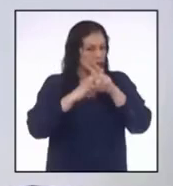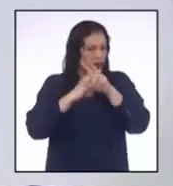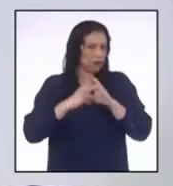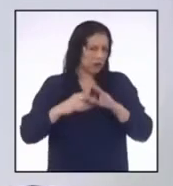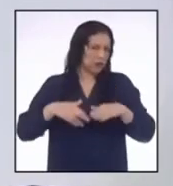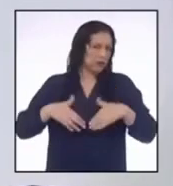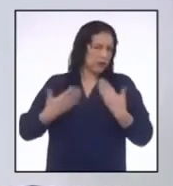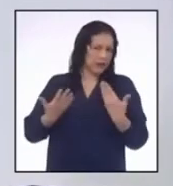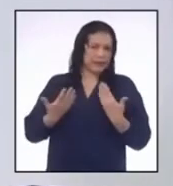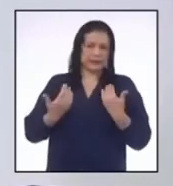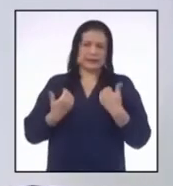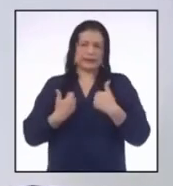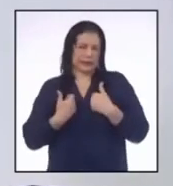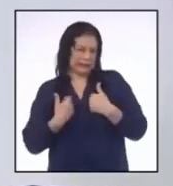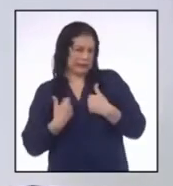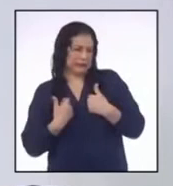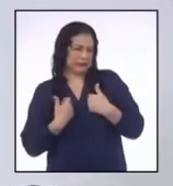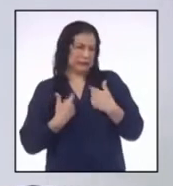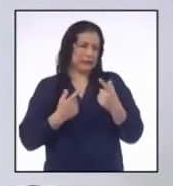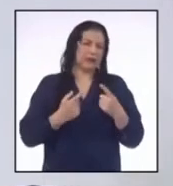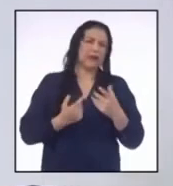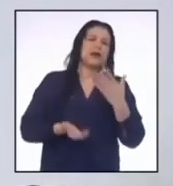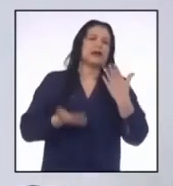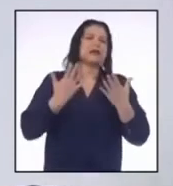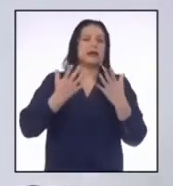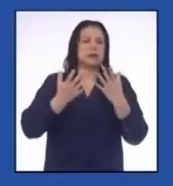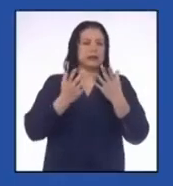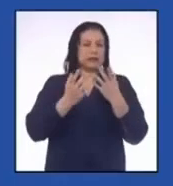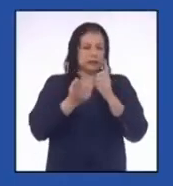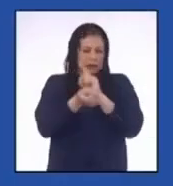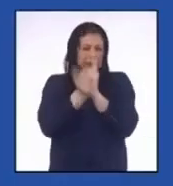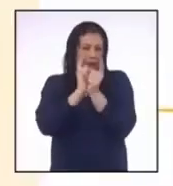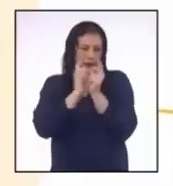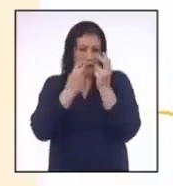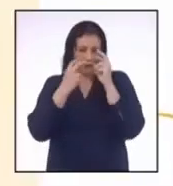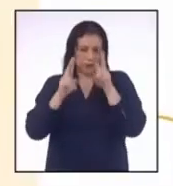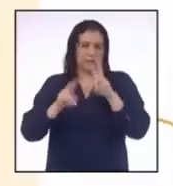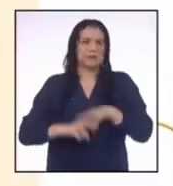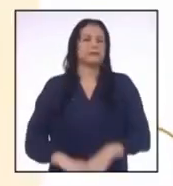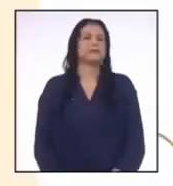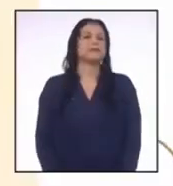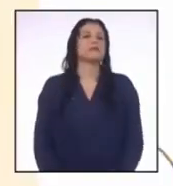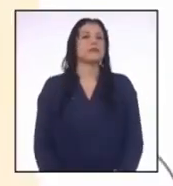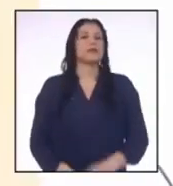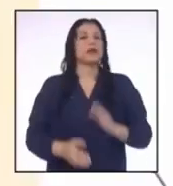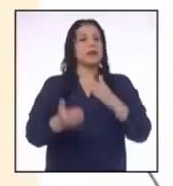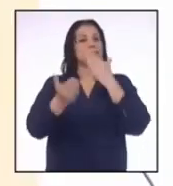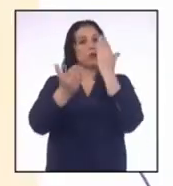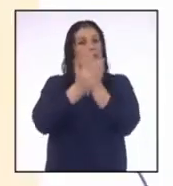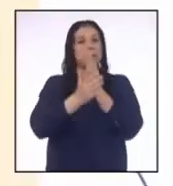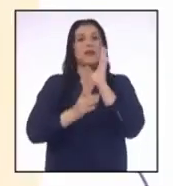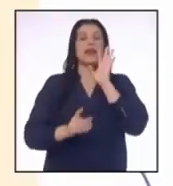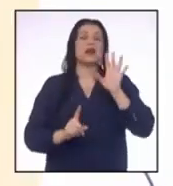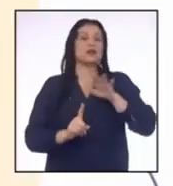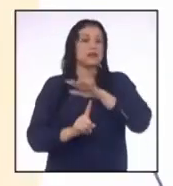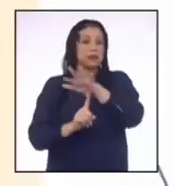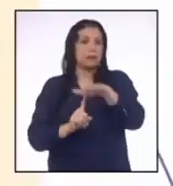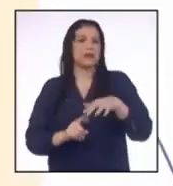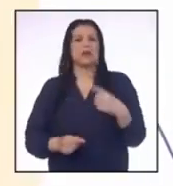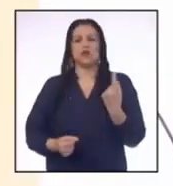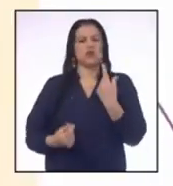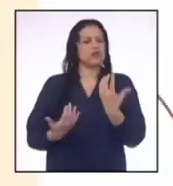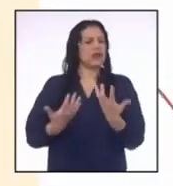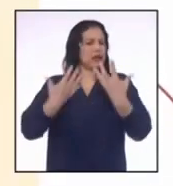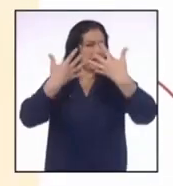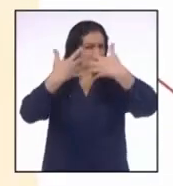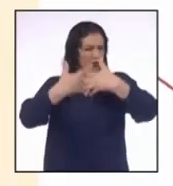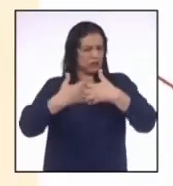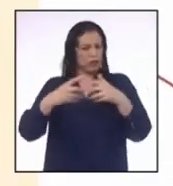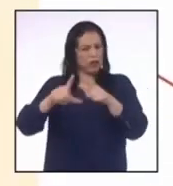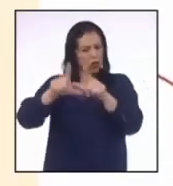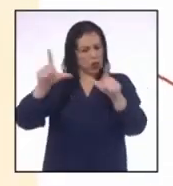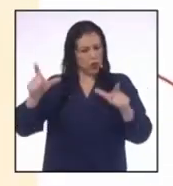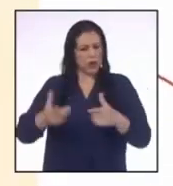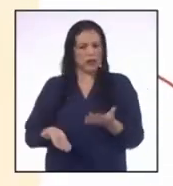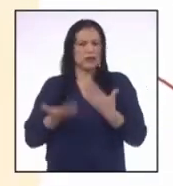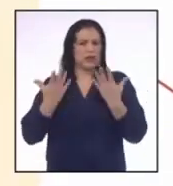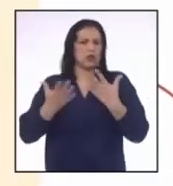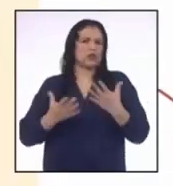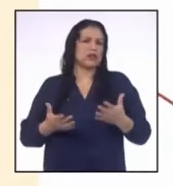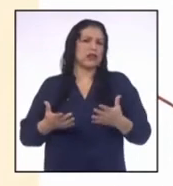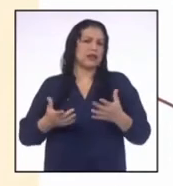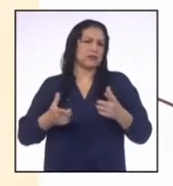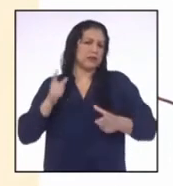tener. Ya sé, podría quedar en algo así como: el problema de la contaminación no está relacionado al lugar de procedencia